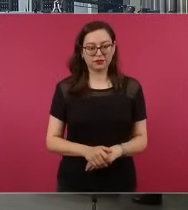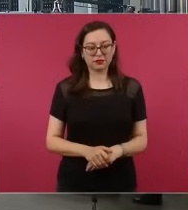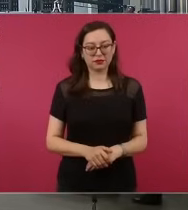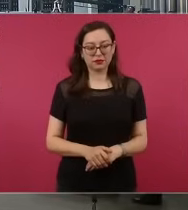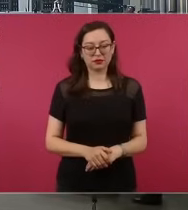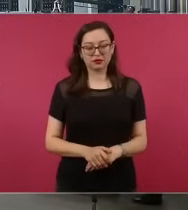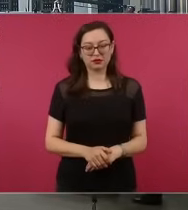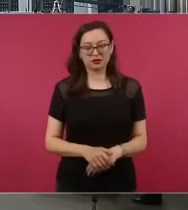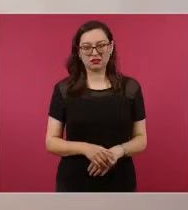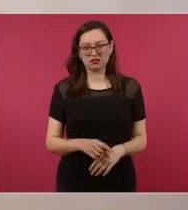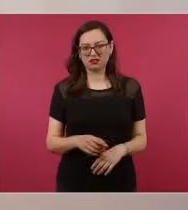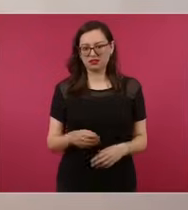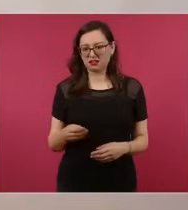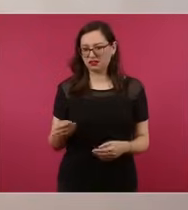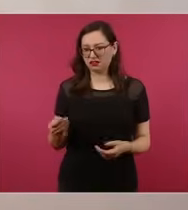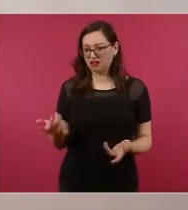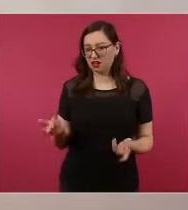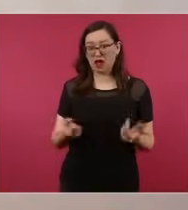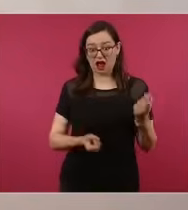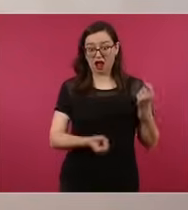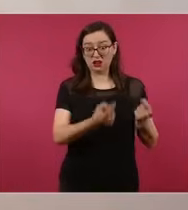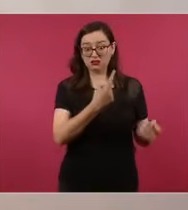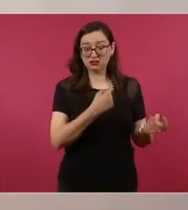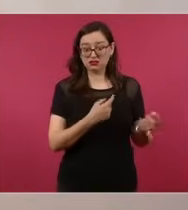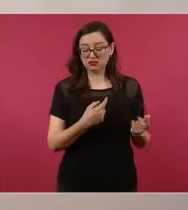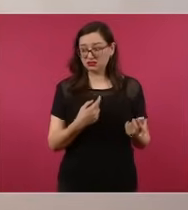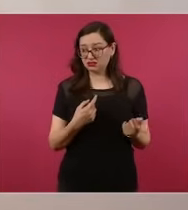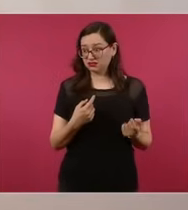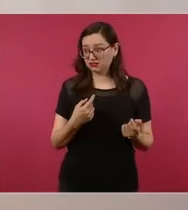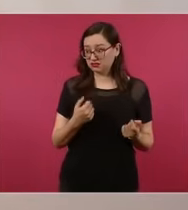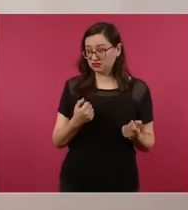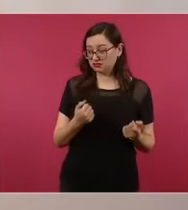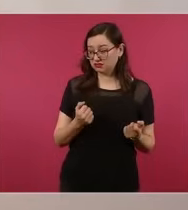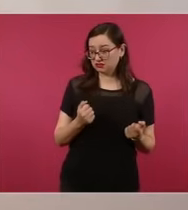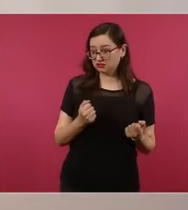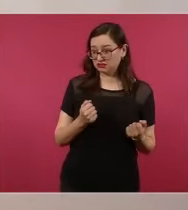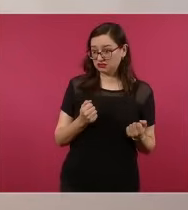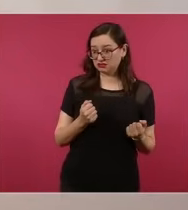¿Qué creen que nos decían algunos?